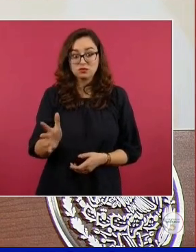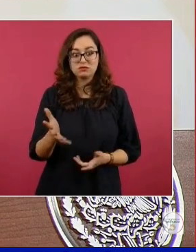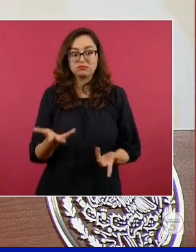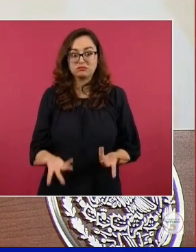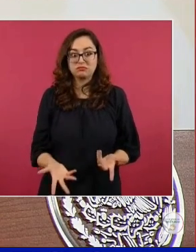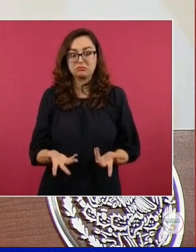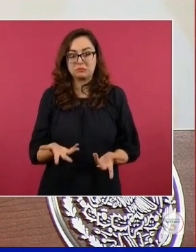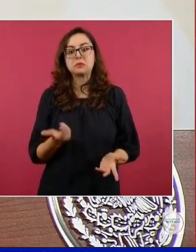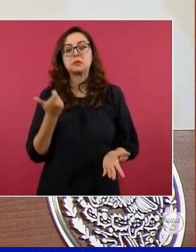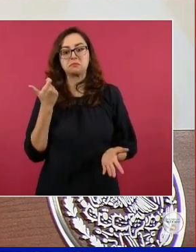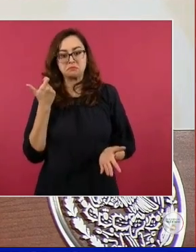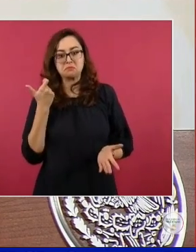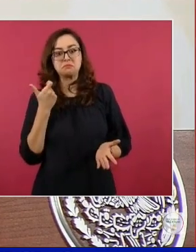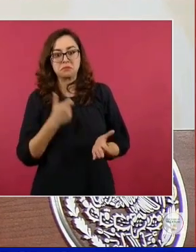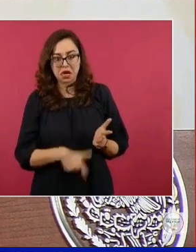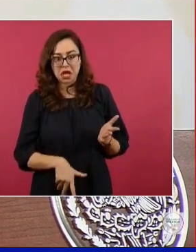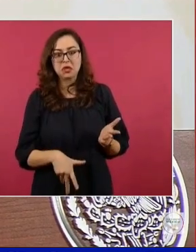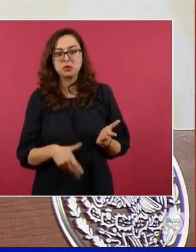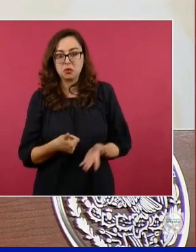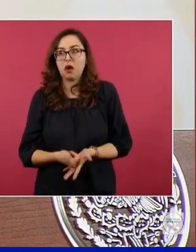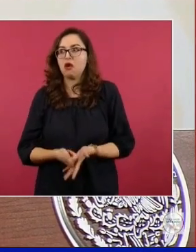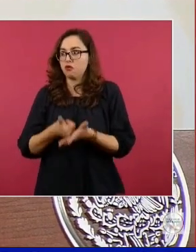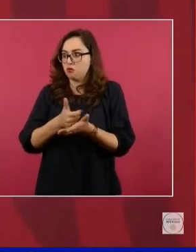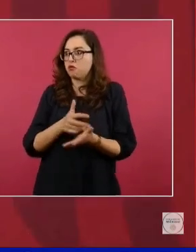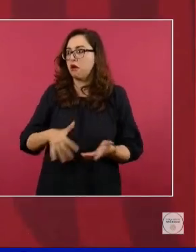relativamente barato y muy nutritivo.